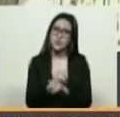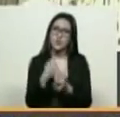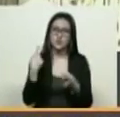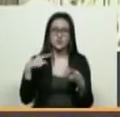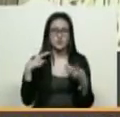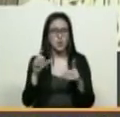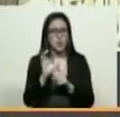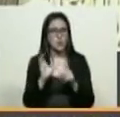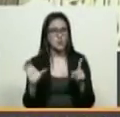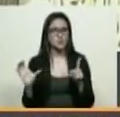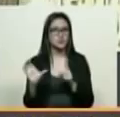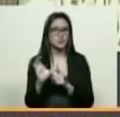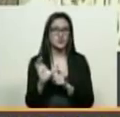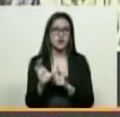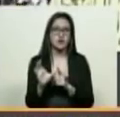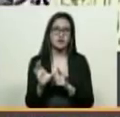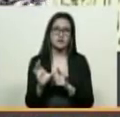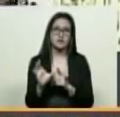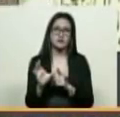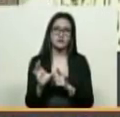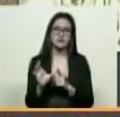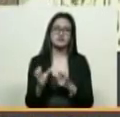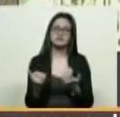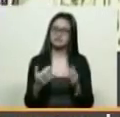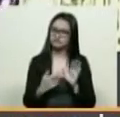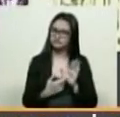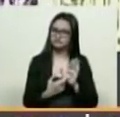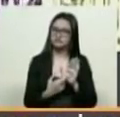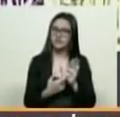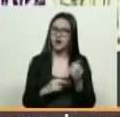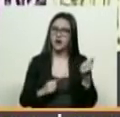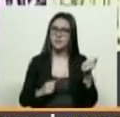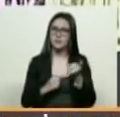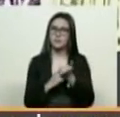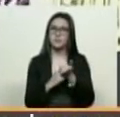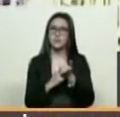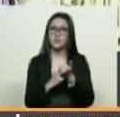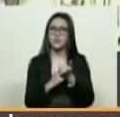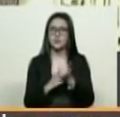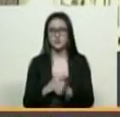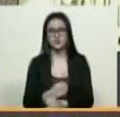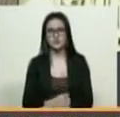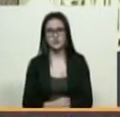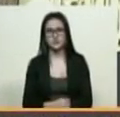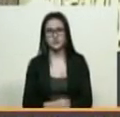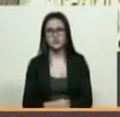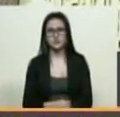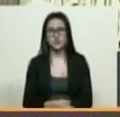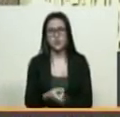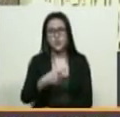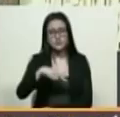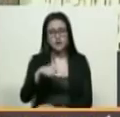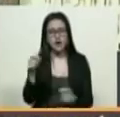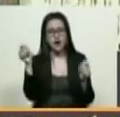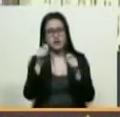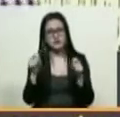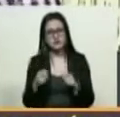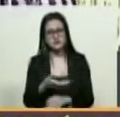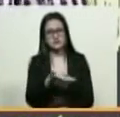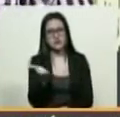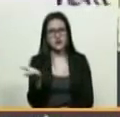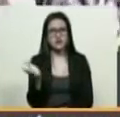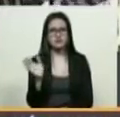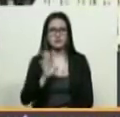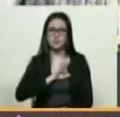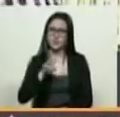dinámicas culturales que han acompañado, representan un aporte en sí mismo. Porque ustedes, artistas, creadores, cultores